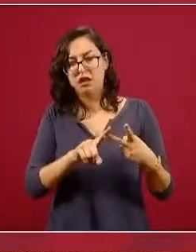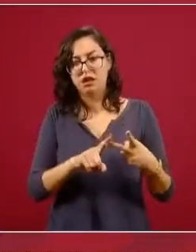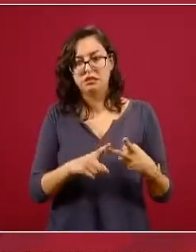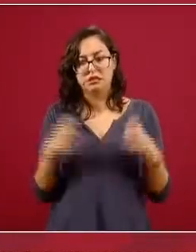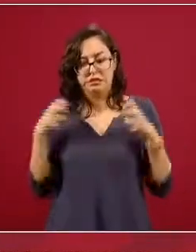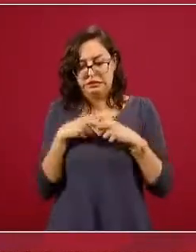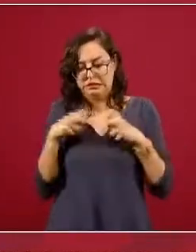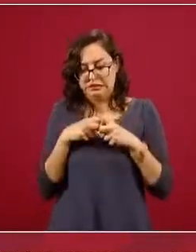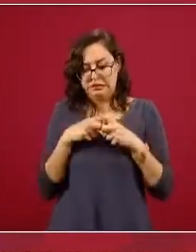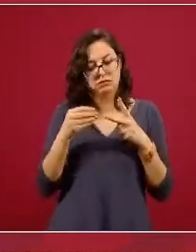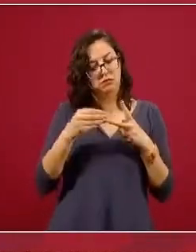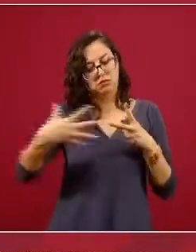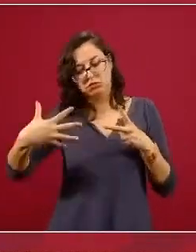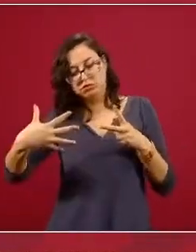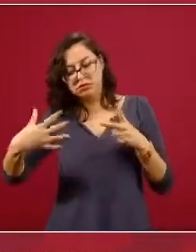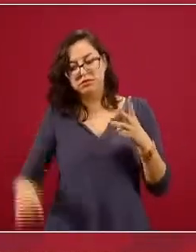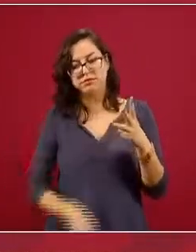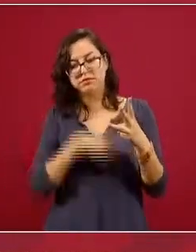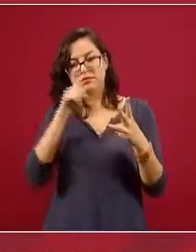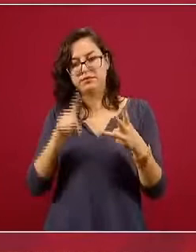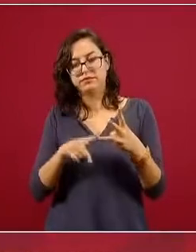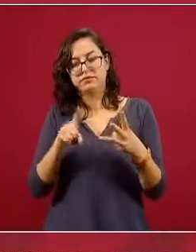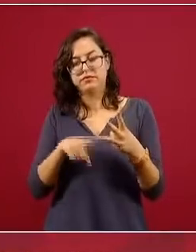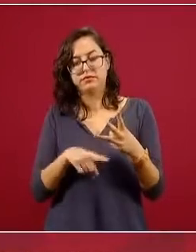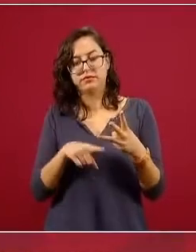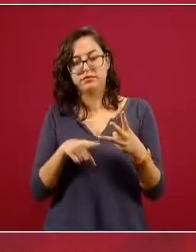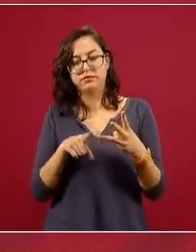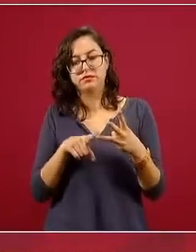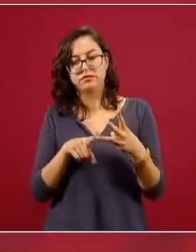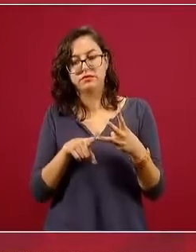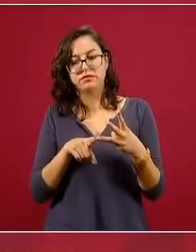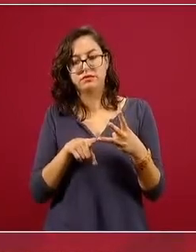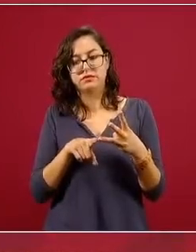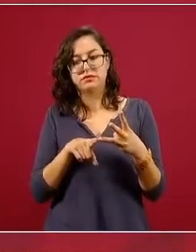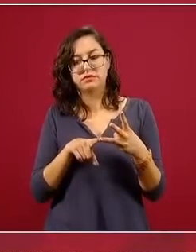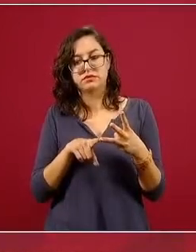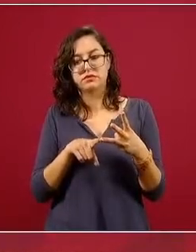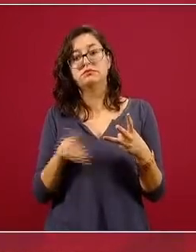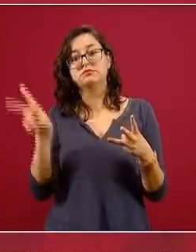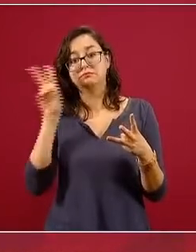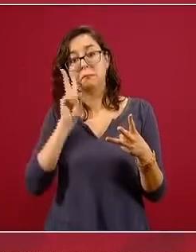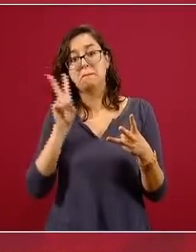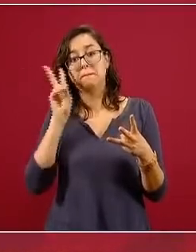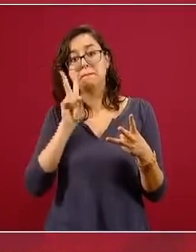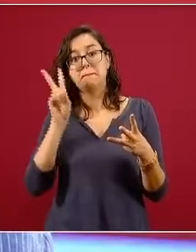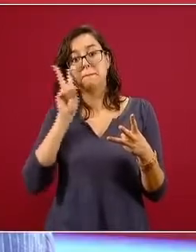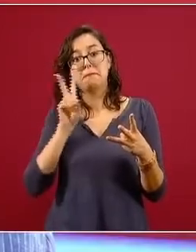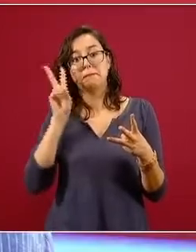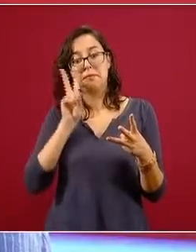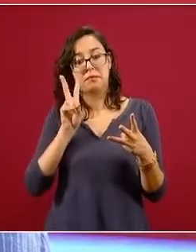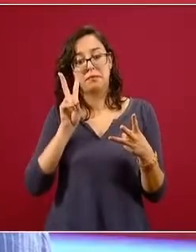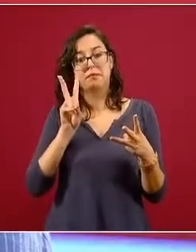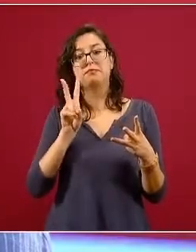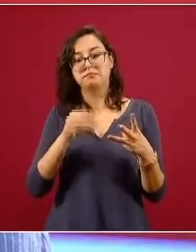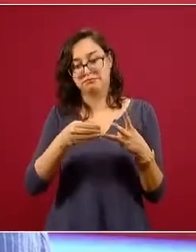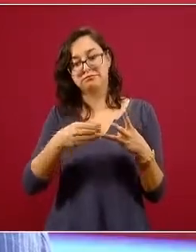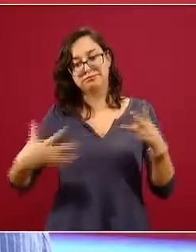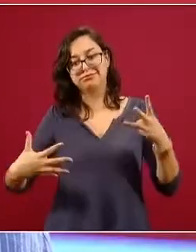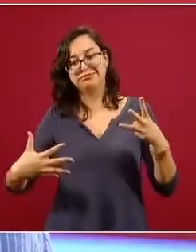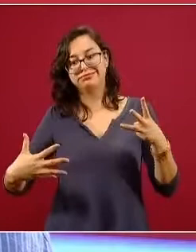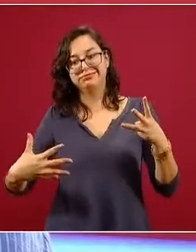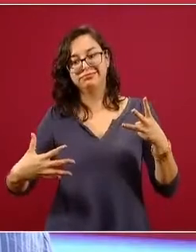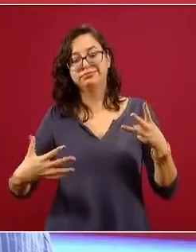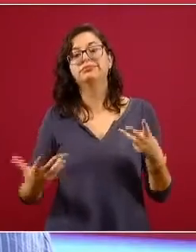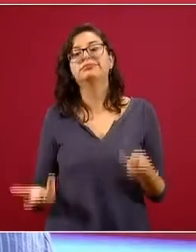trastornos de ansiedad, que tienen múltiples variantes, y también las adicciones. Y recordarán